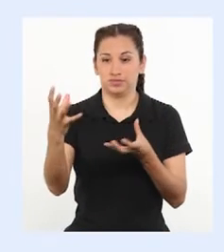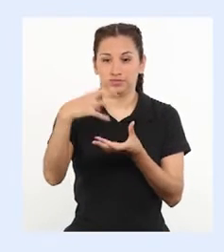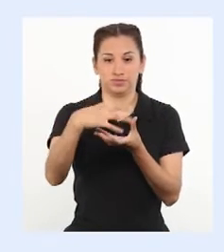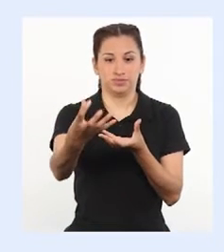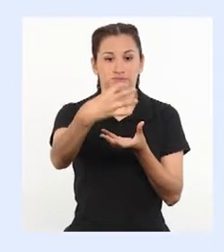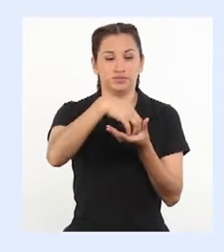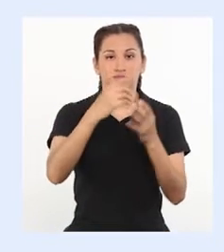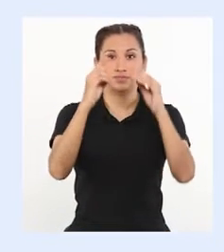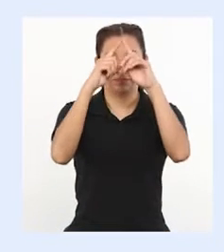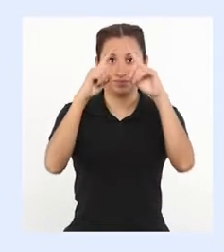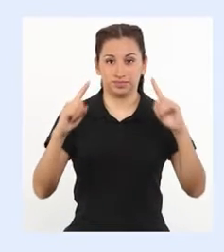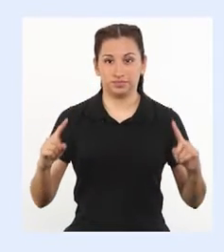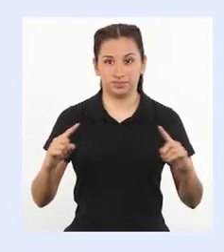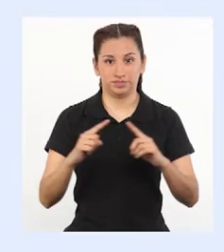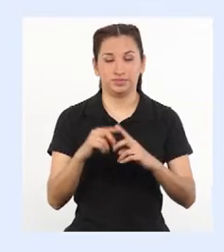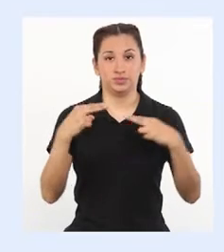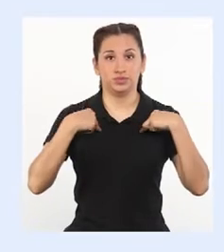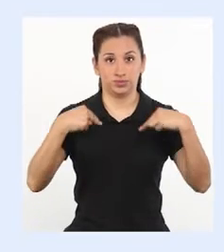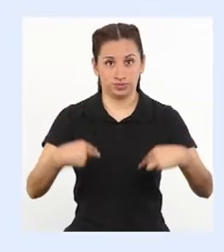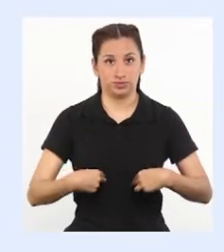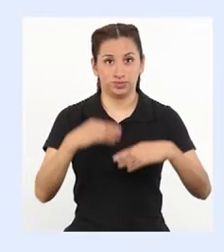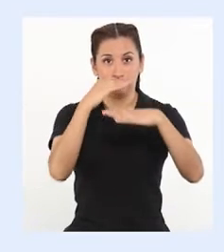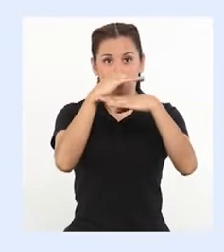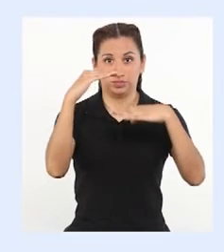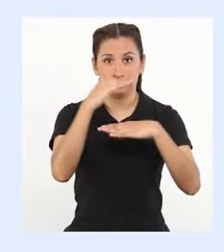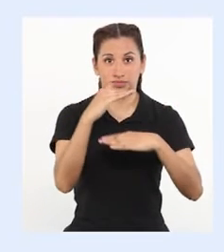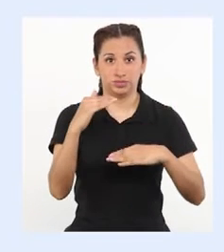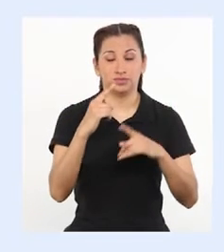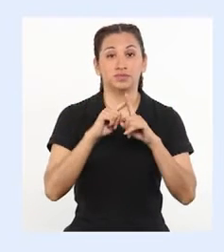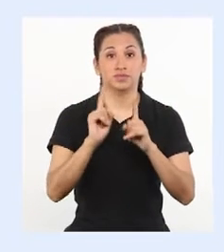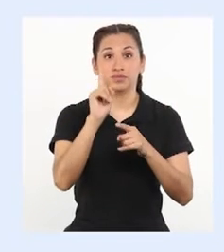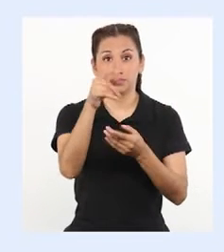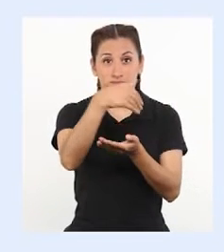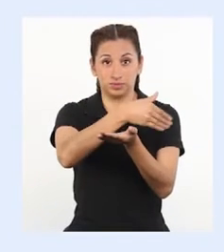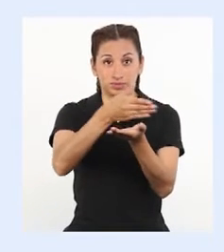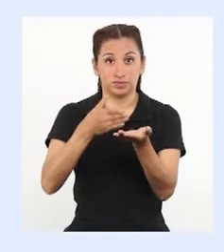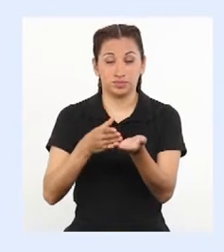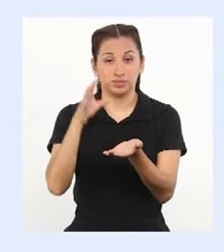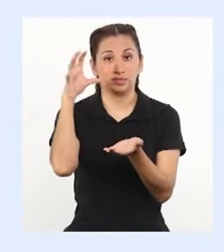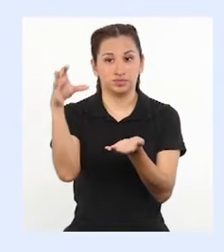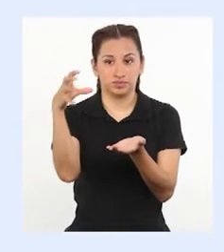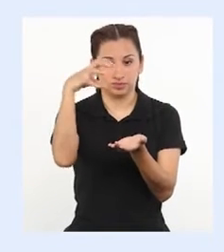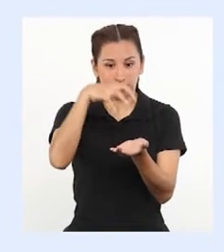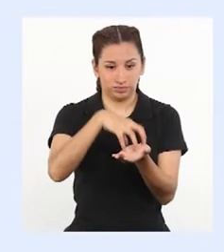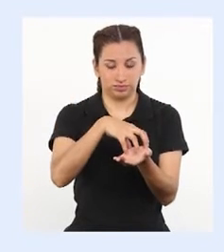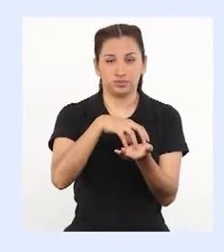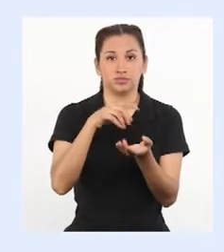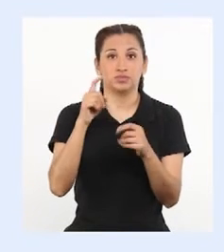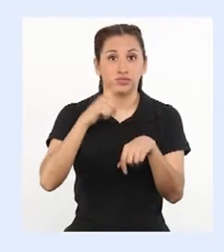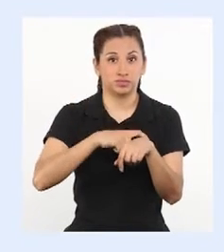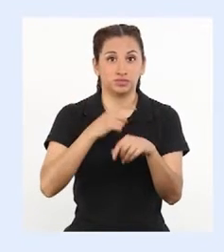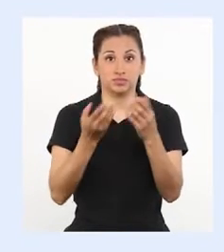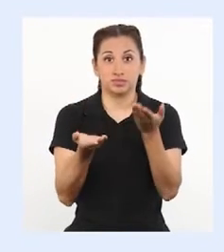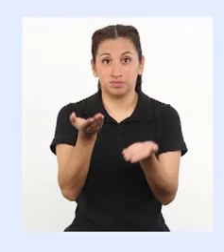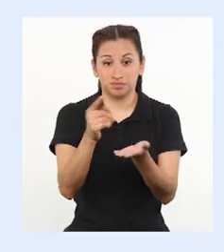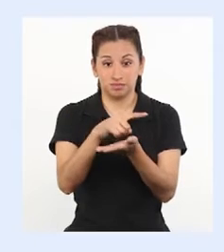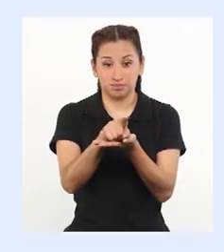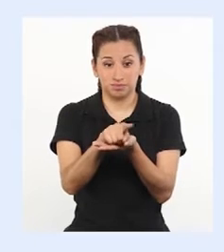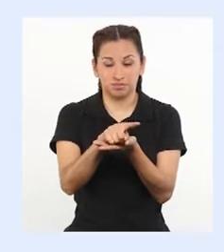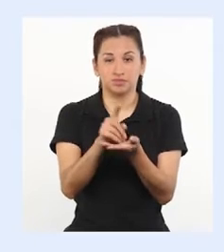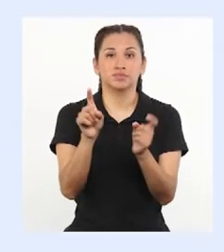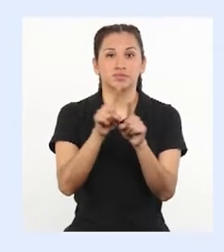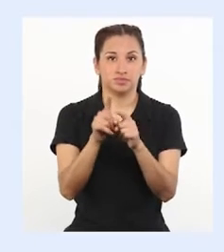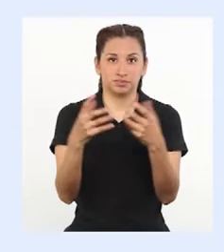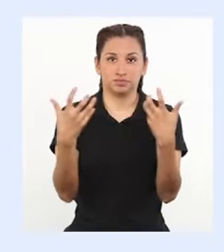alimentos contemplados en la pirámide nutricional, pero en las proporciones adecuadas y en la cantidad suficiente para